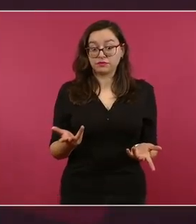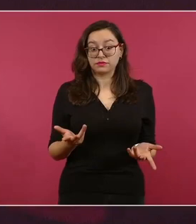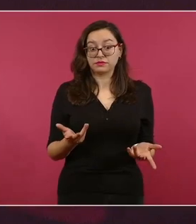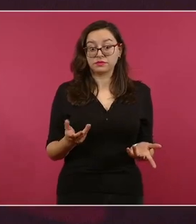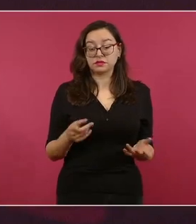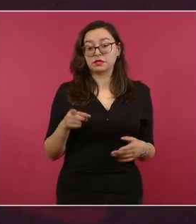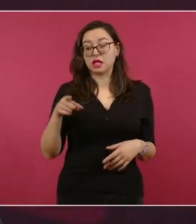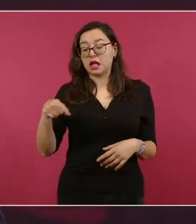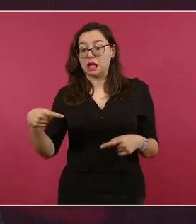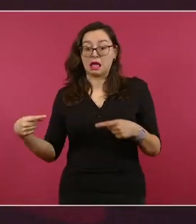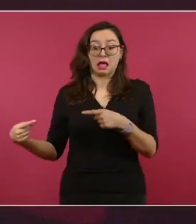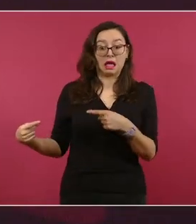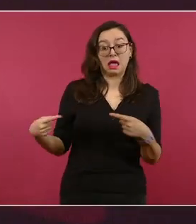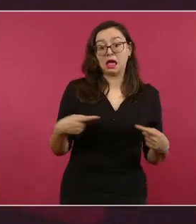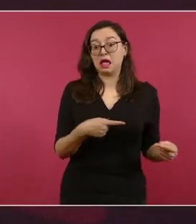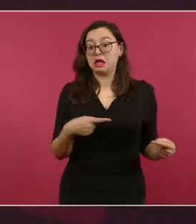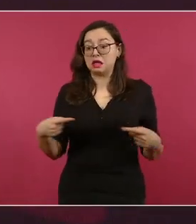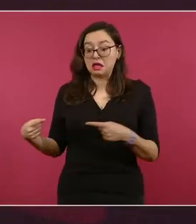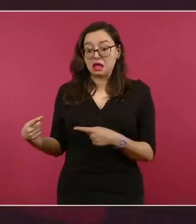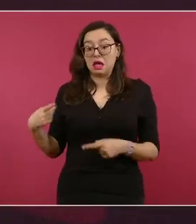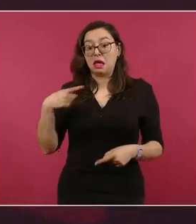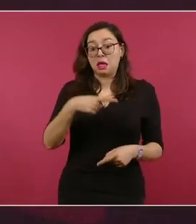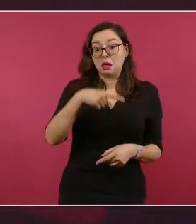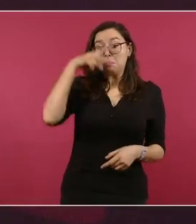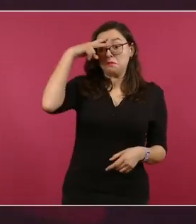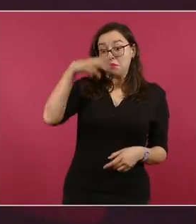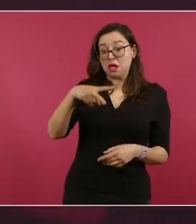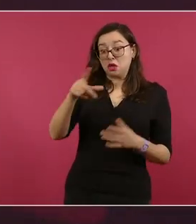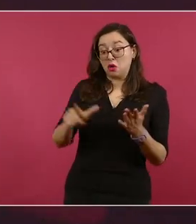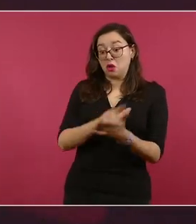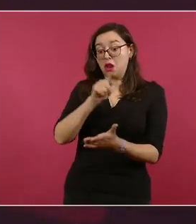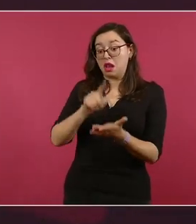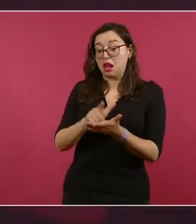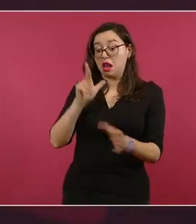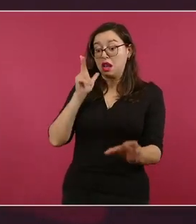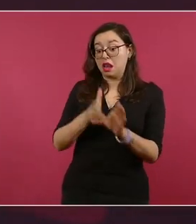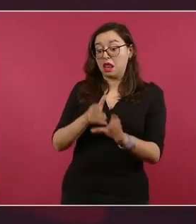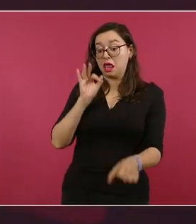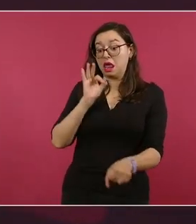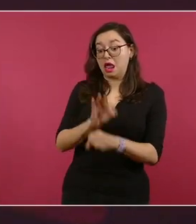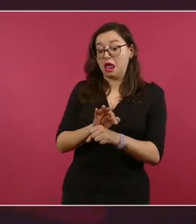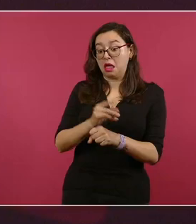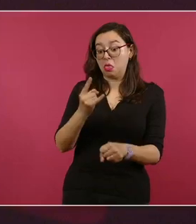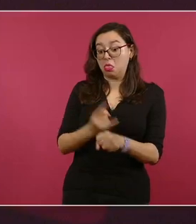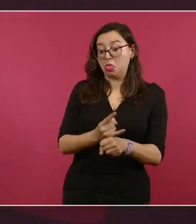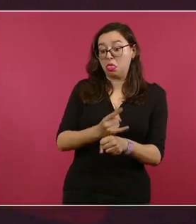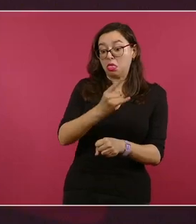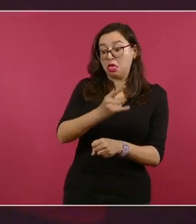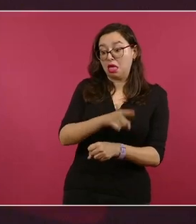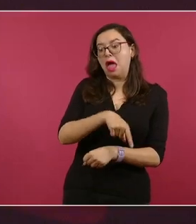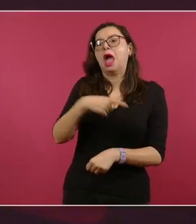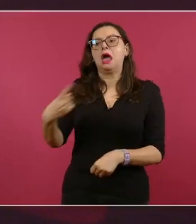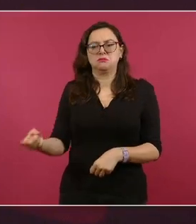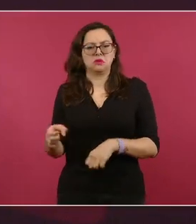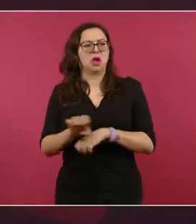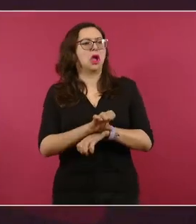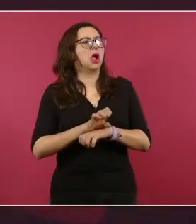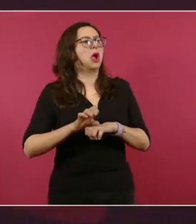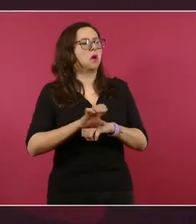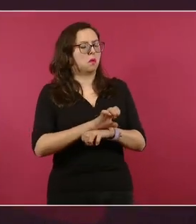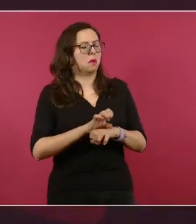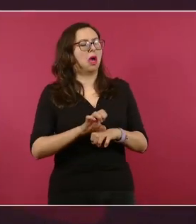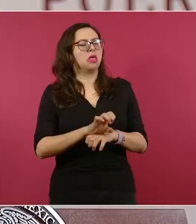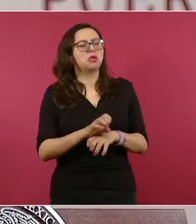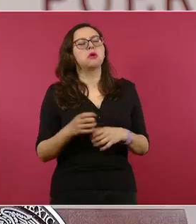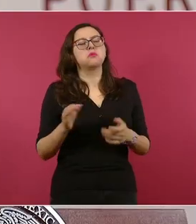tenía razón de violar la Convención de Viena. No hay duda. Ecuador violó la Convención de Viena sobre